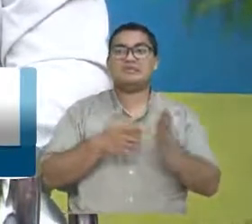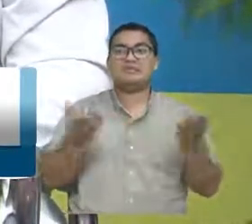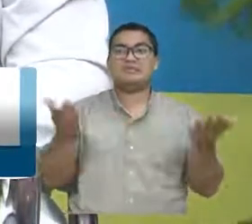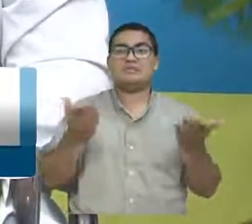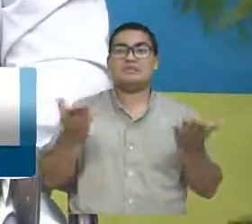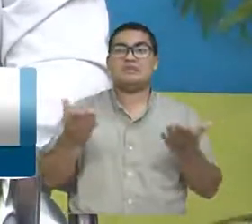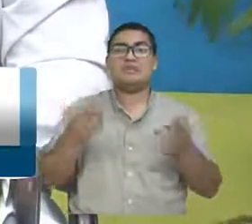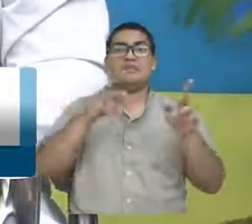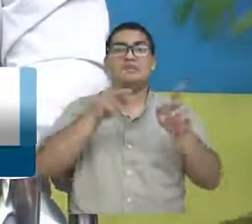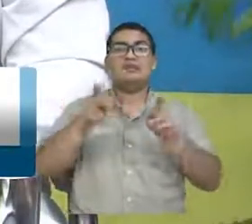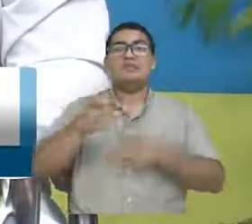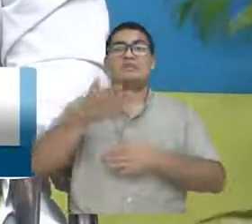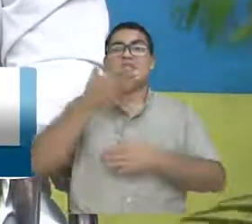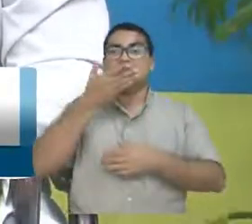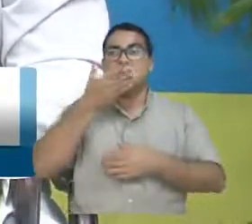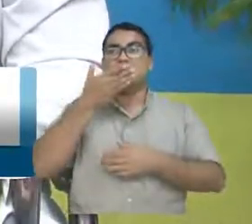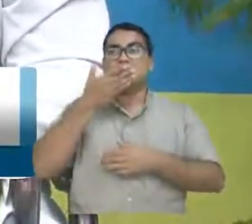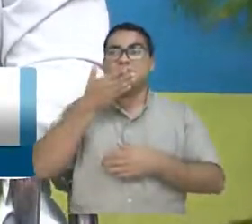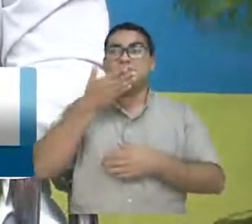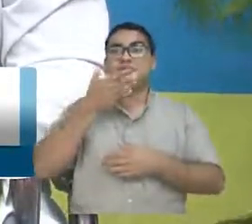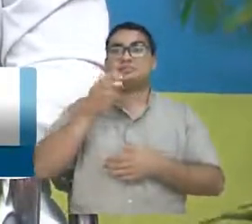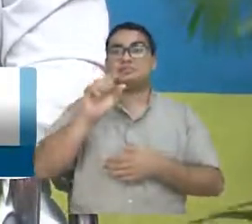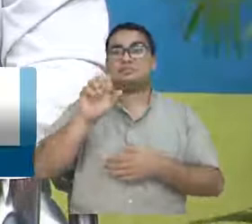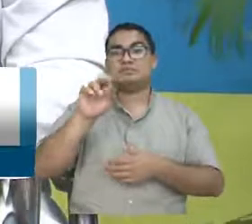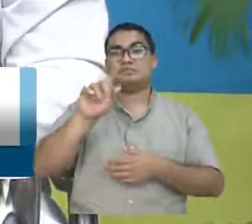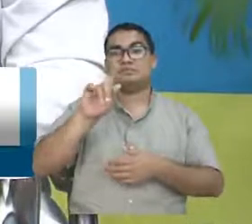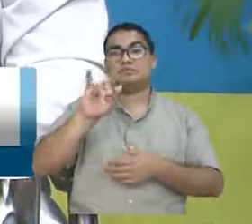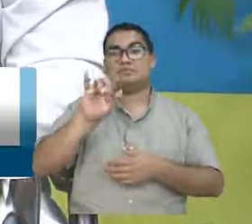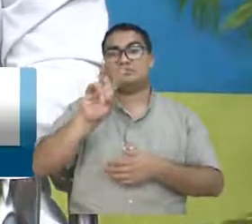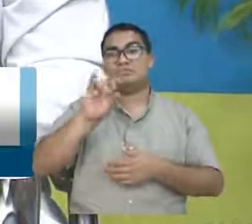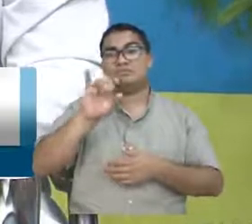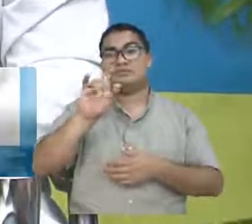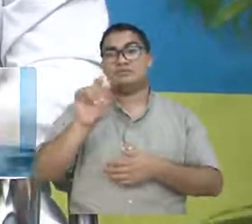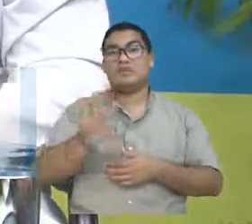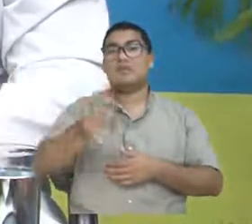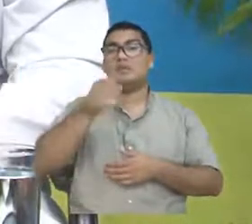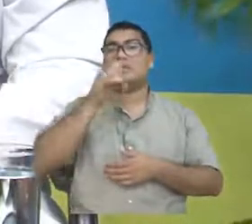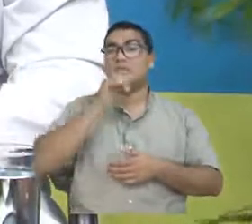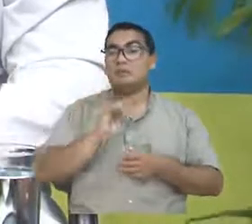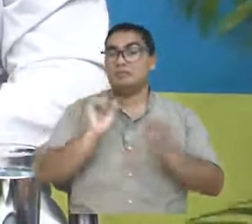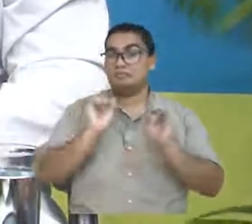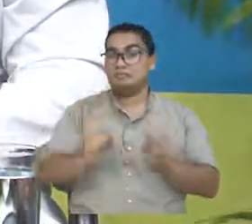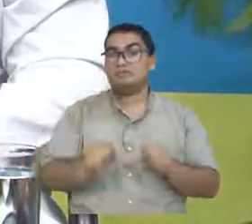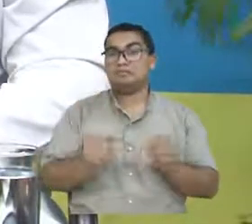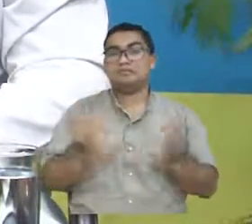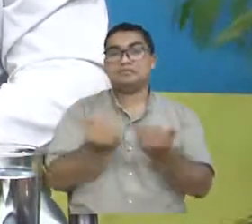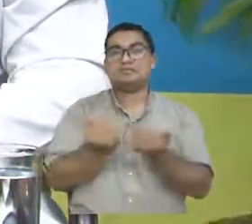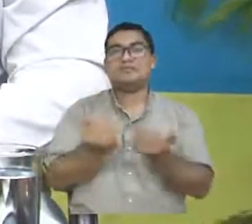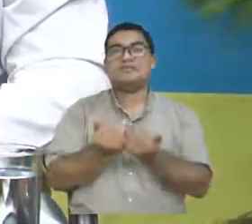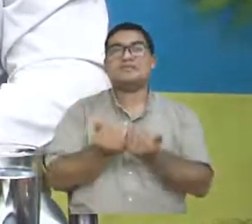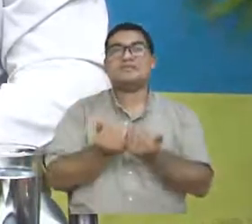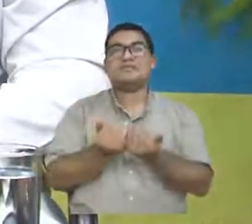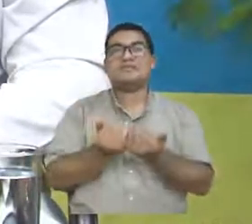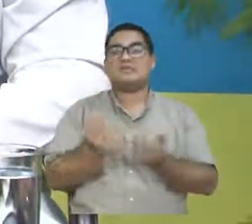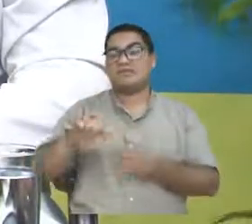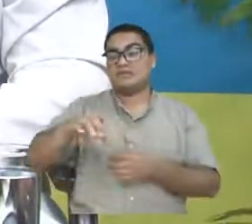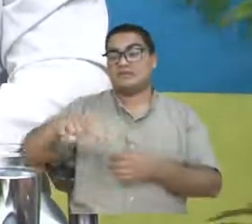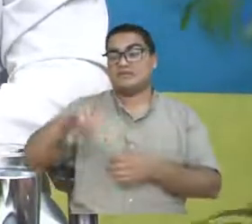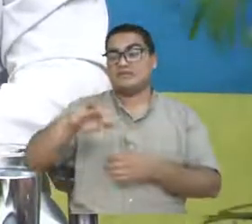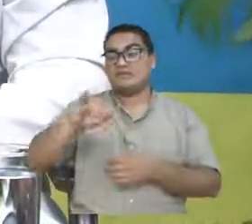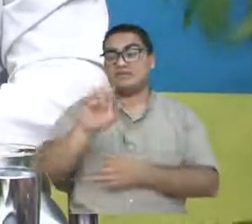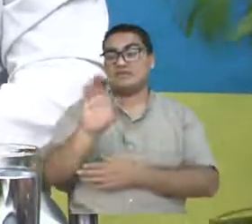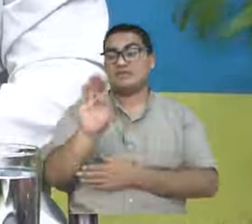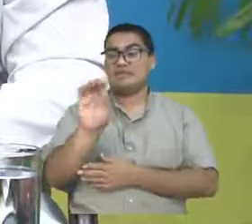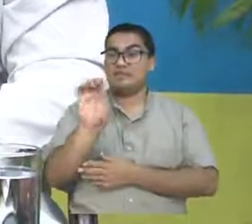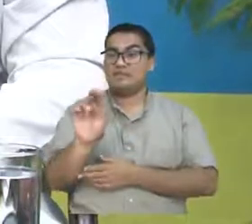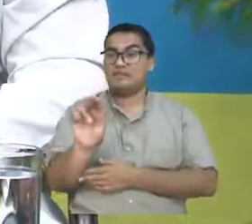proceso respiratorio, antibiótico no sirve de nada si no estamos creando una resistencia. Yeah. Igual pasa con estos tipos de jabones antibacteriales,